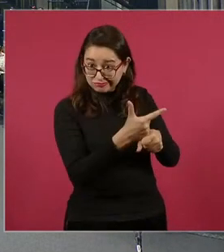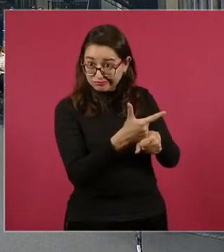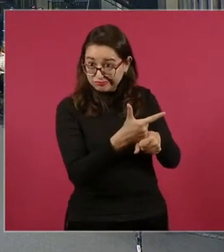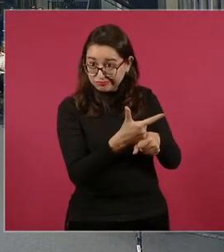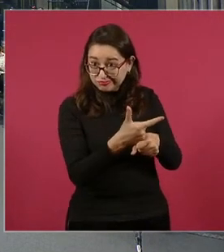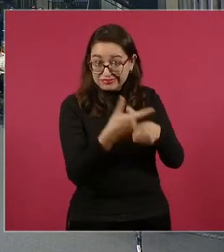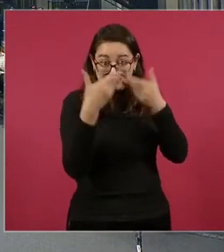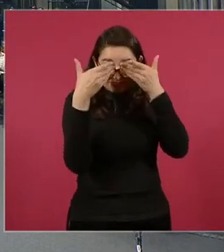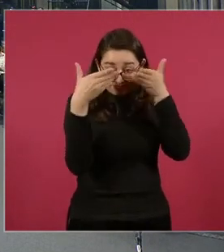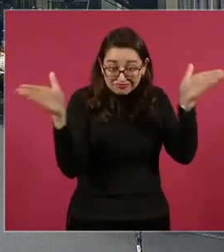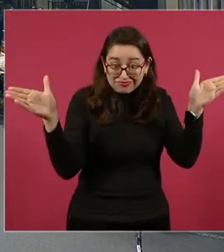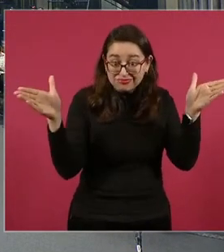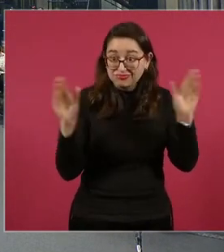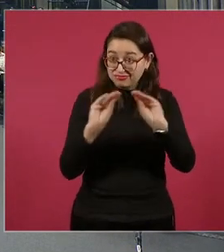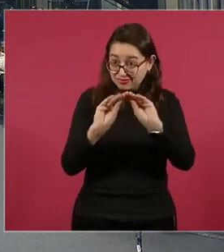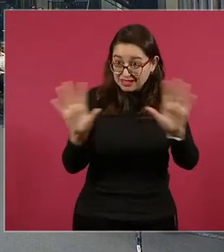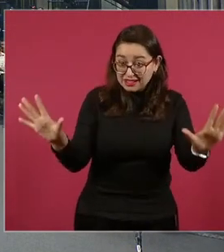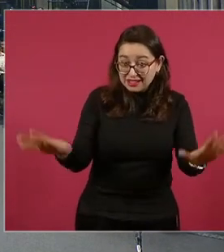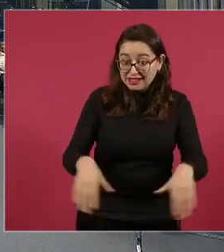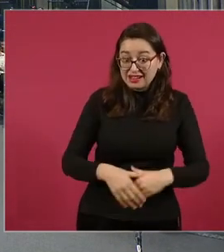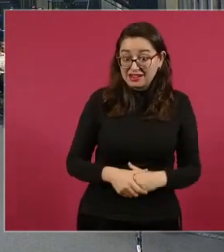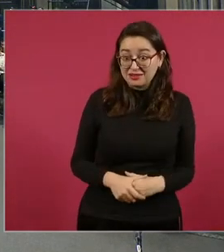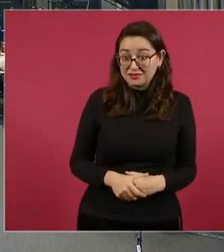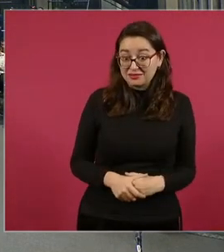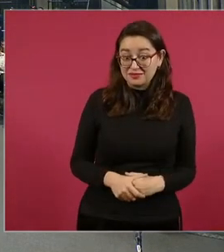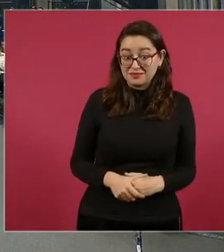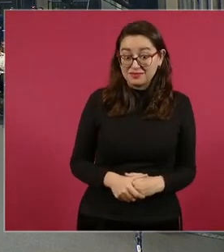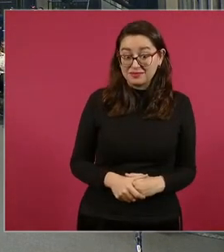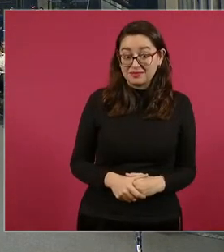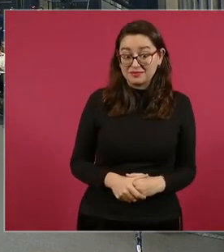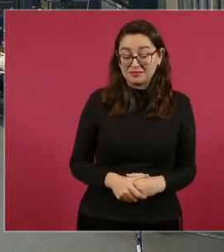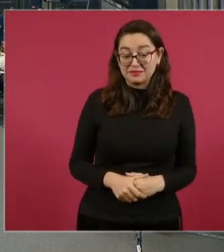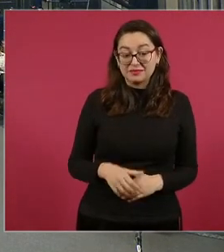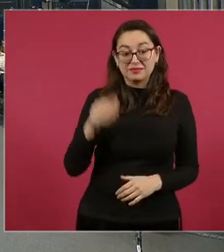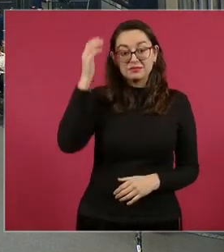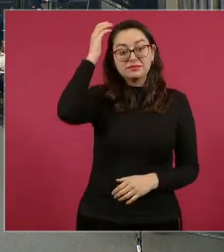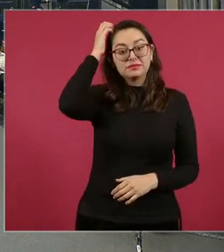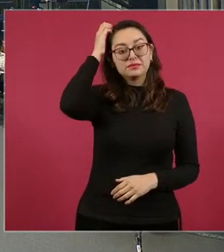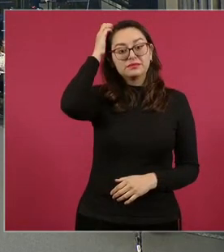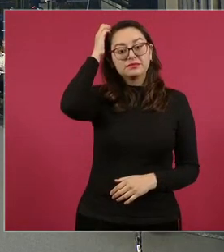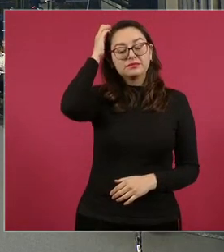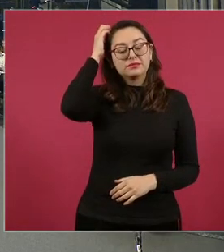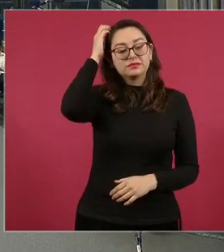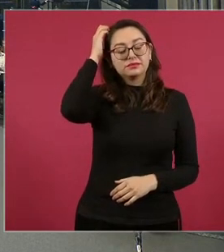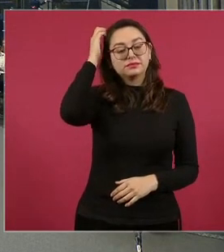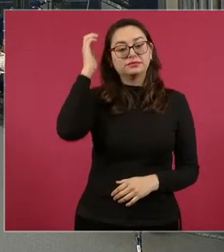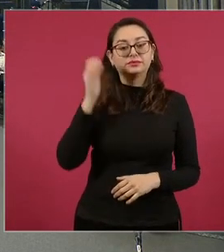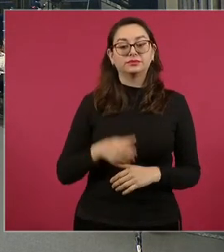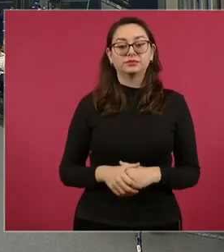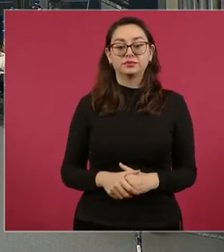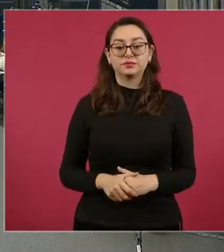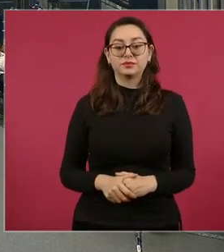estas cosas, ¿no? ¿Este documento de Coahuila no es causante de algún delito?